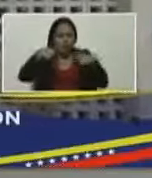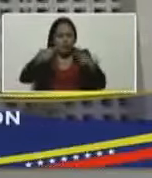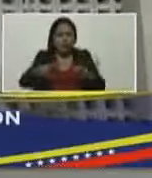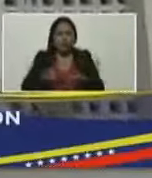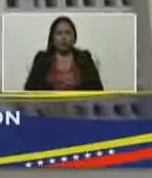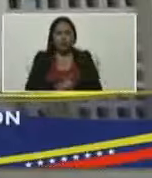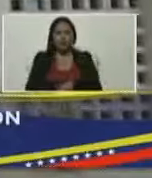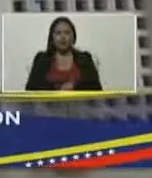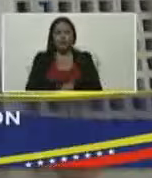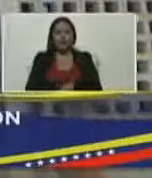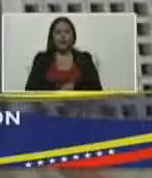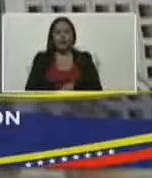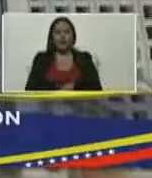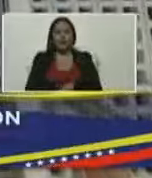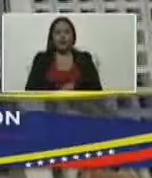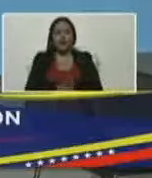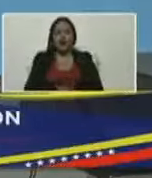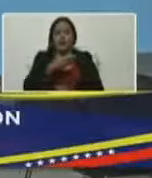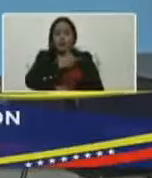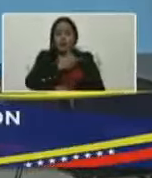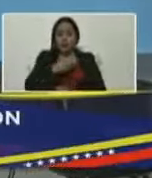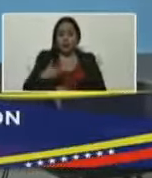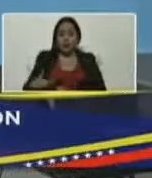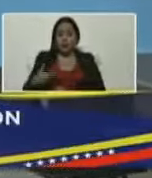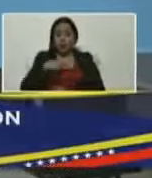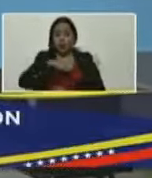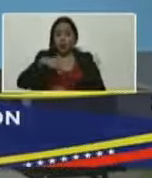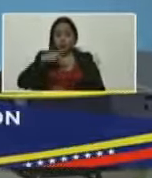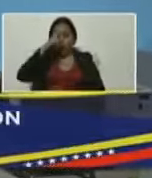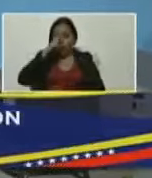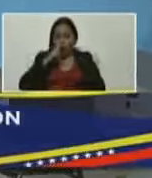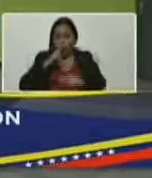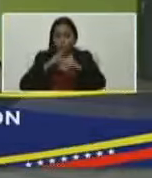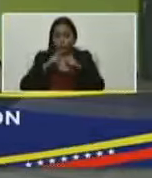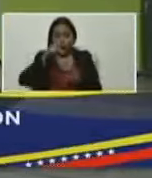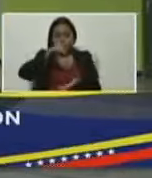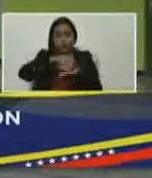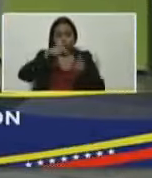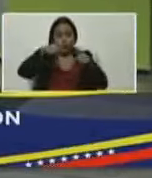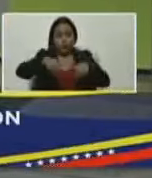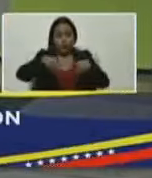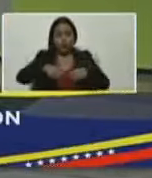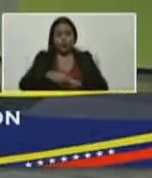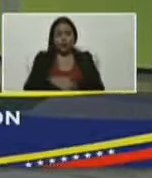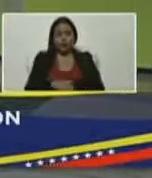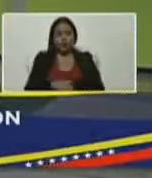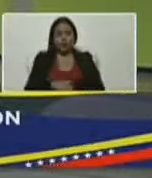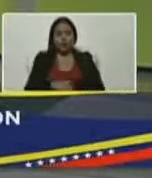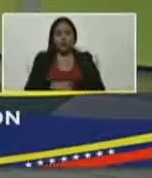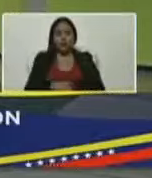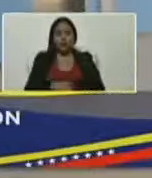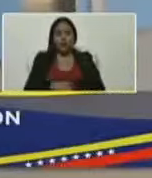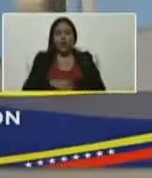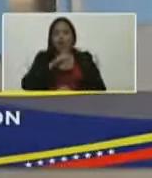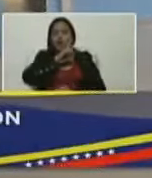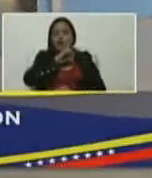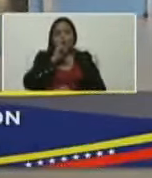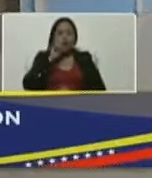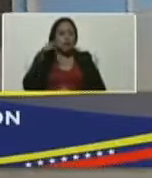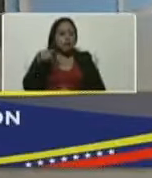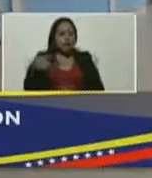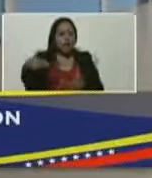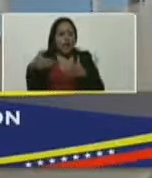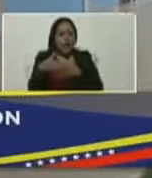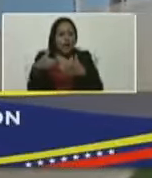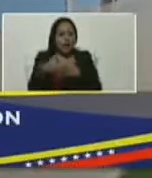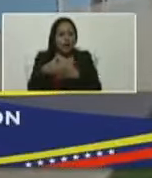Mi presidente, que a nosotros nos honra con su presencia, en el nombre de mi equipo, que es